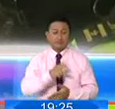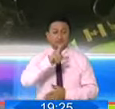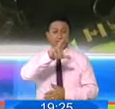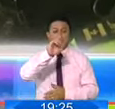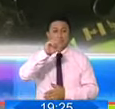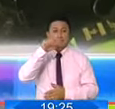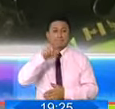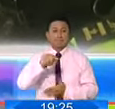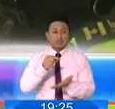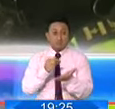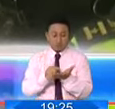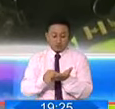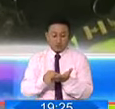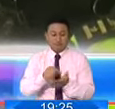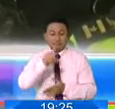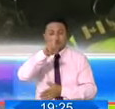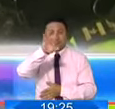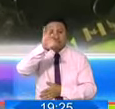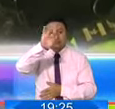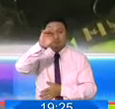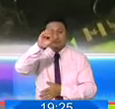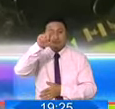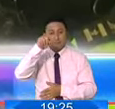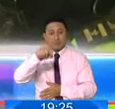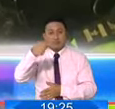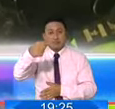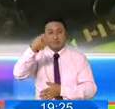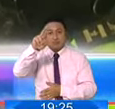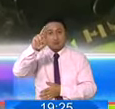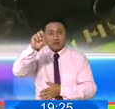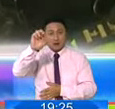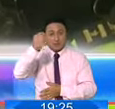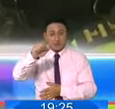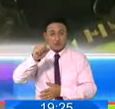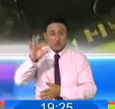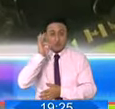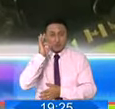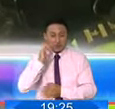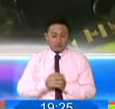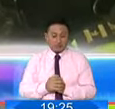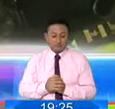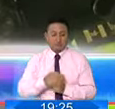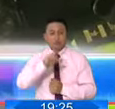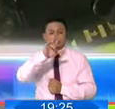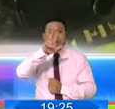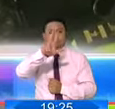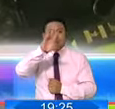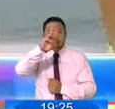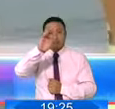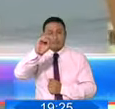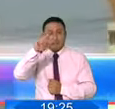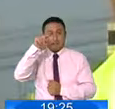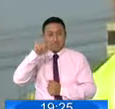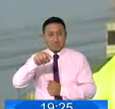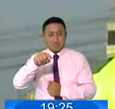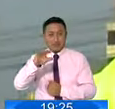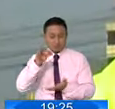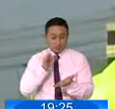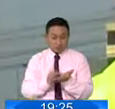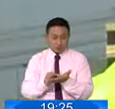dosis, 180.000 gramos de marihuana, sacando del mercado 360.000 dosis. El kilo